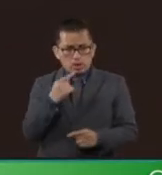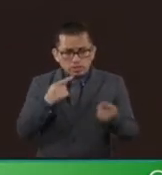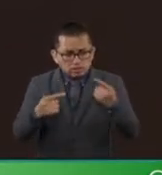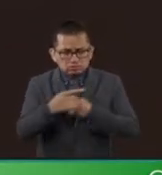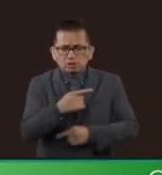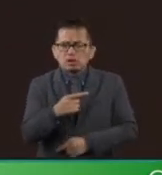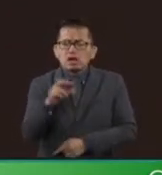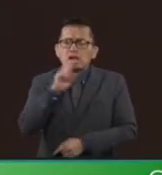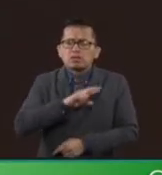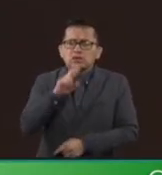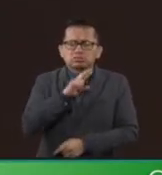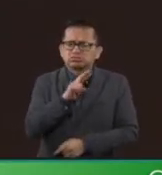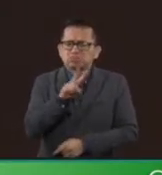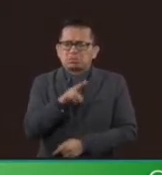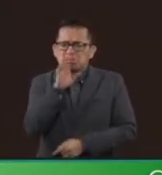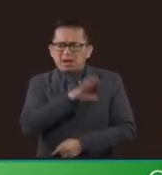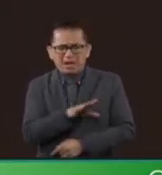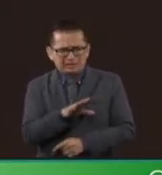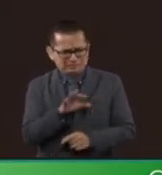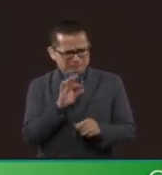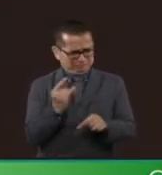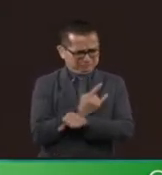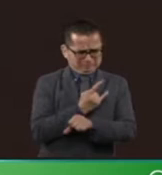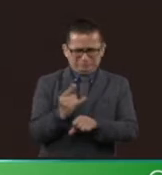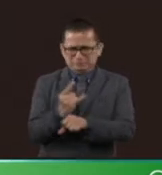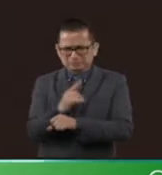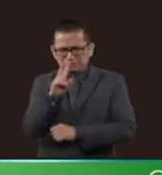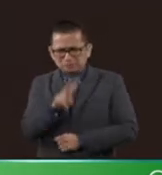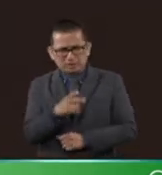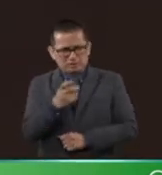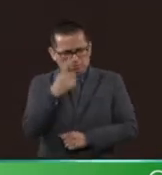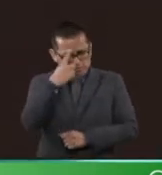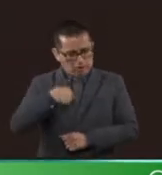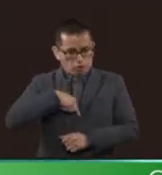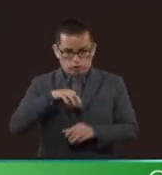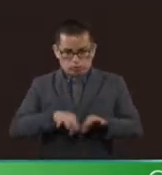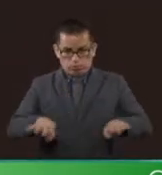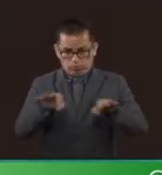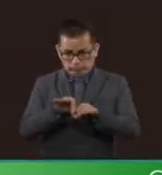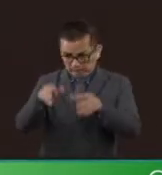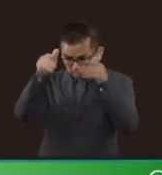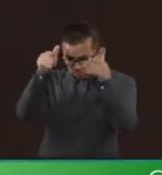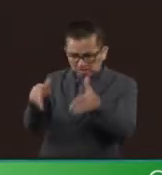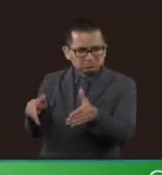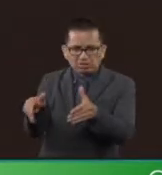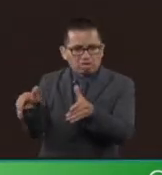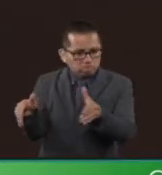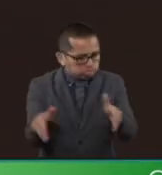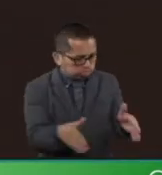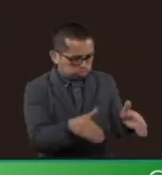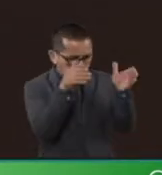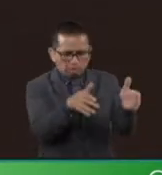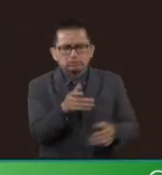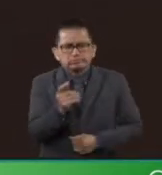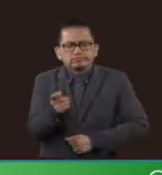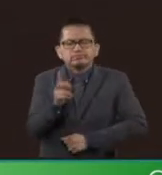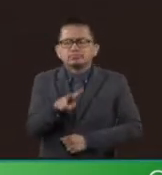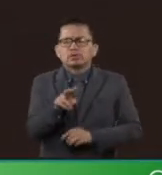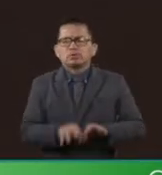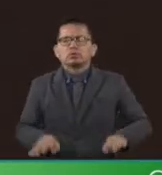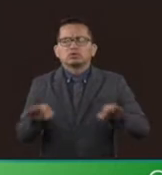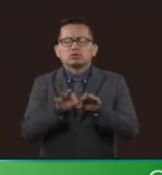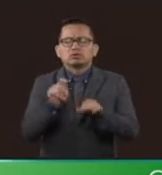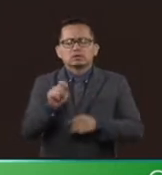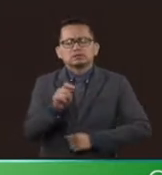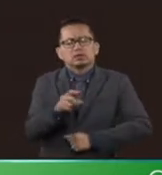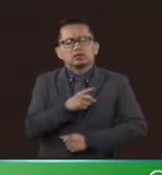ha llevado a desviar la atención de lo verdaderamente importante: garantizar el acceso a la justicia